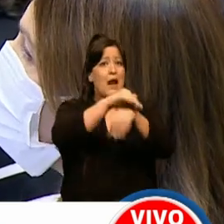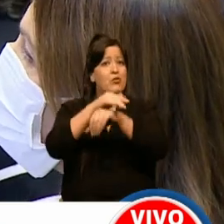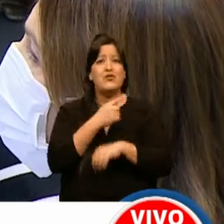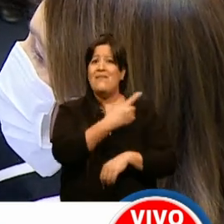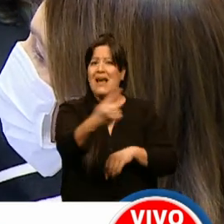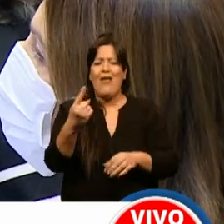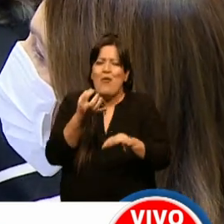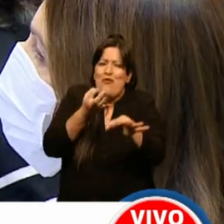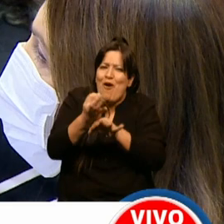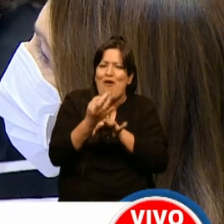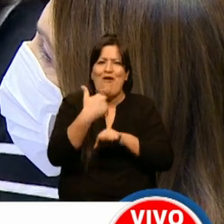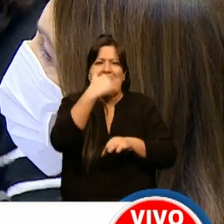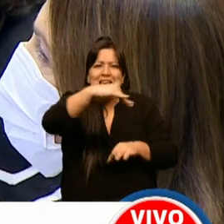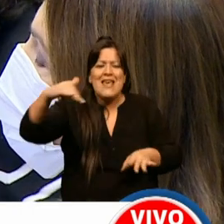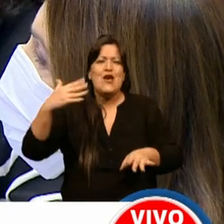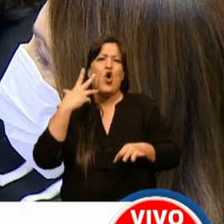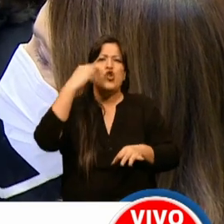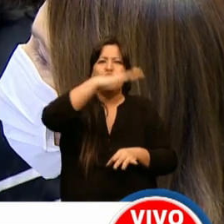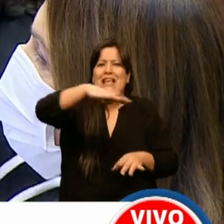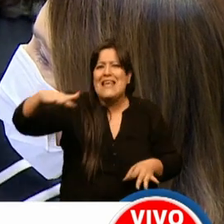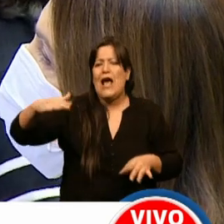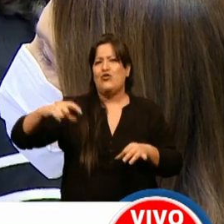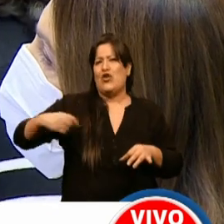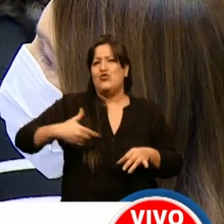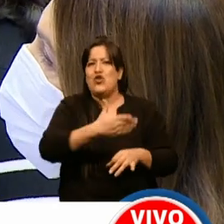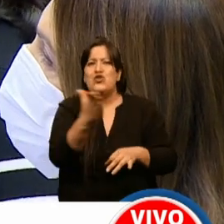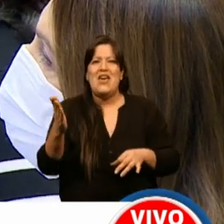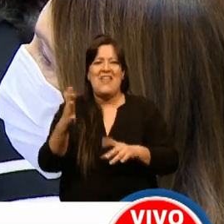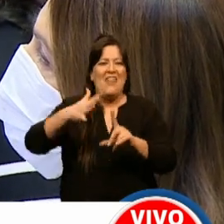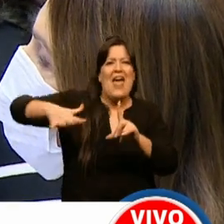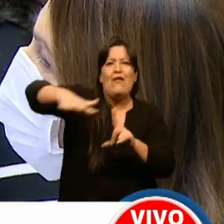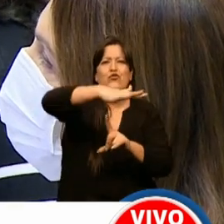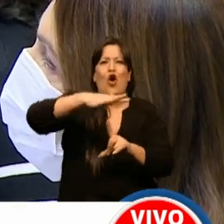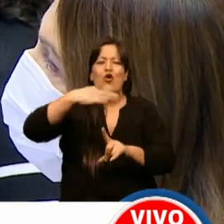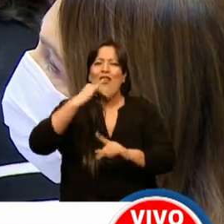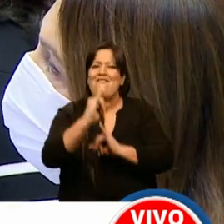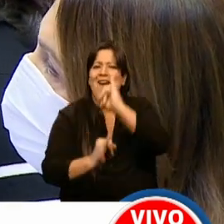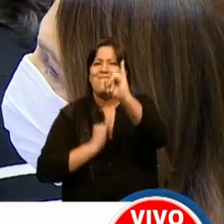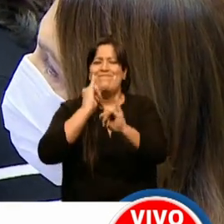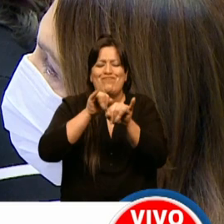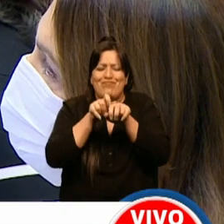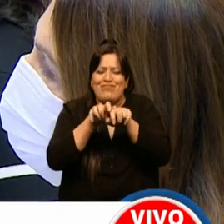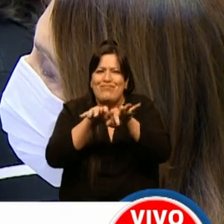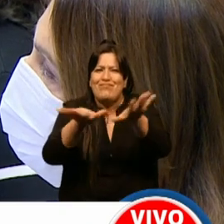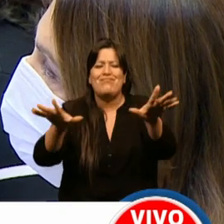hijos a nuestros nietos a la sociedad y al entorno donde nos vivimos este cambio de mirada hacia el otro